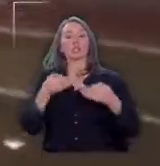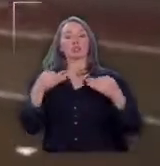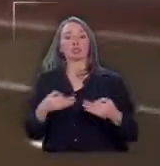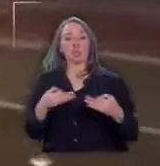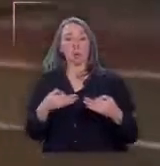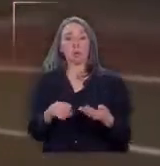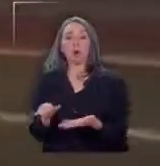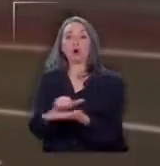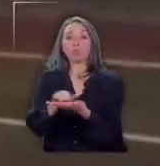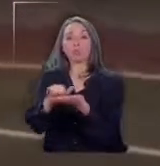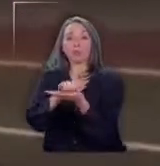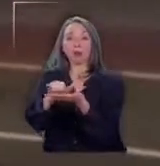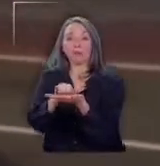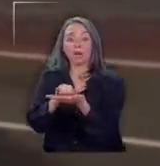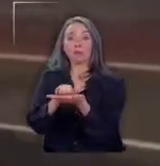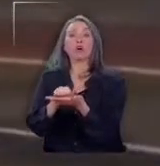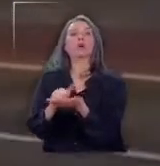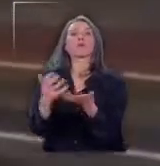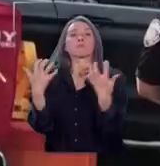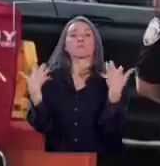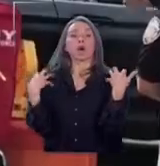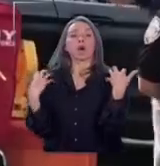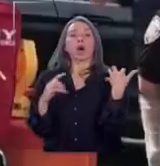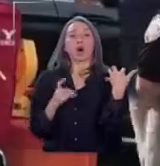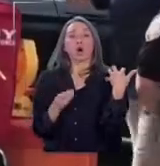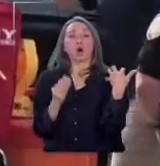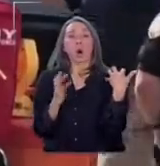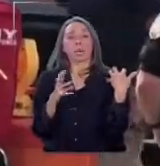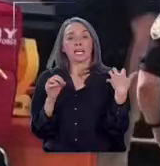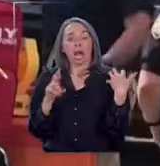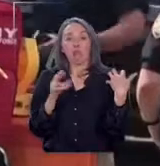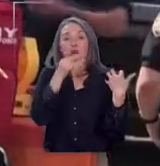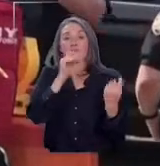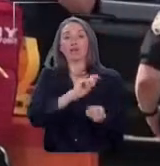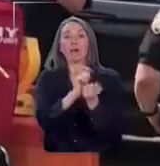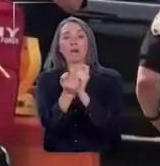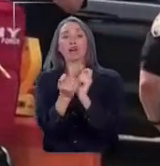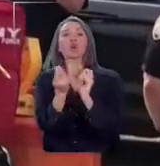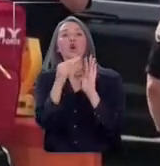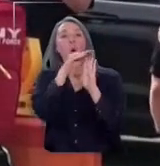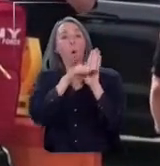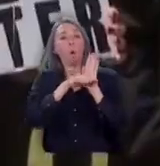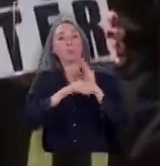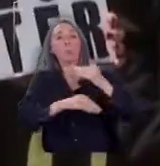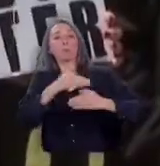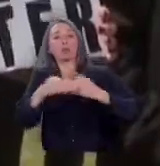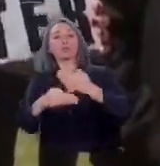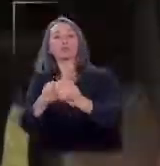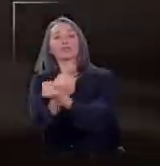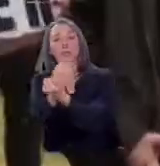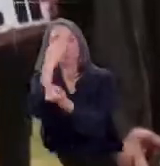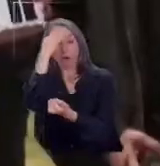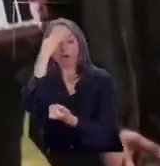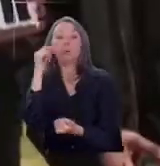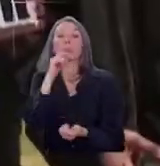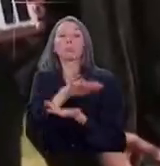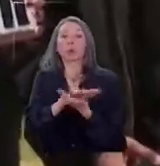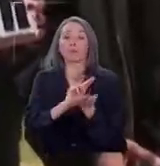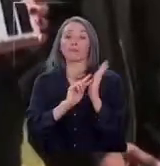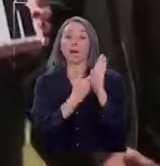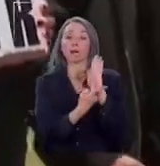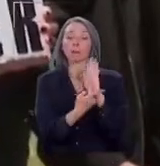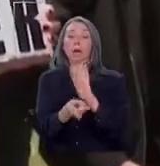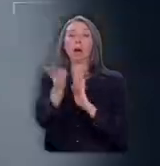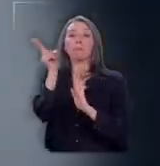mientras en Nueva York el gobernador Andrew cuo anunció cambios en los procedimientos policiales Como por ejemplo